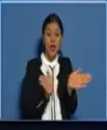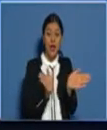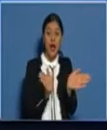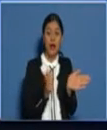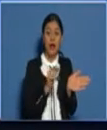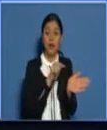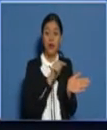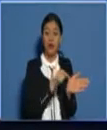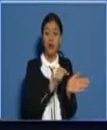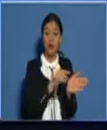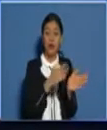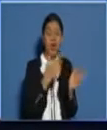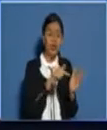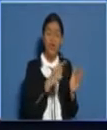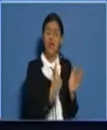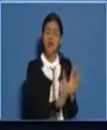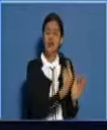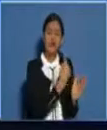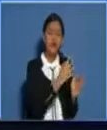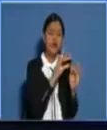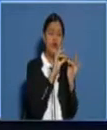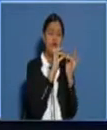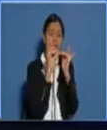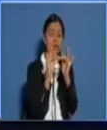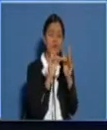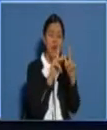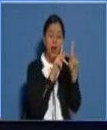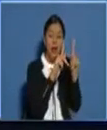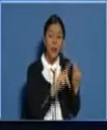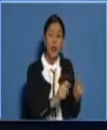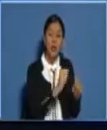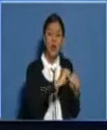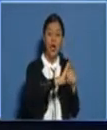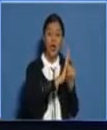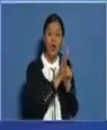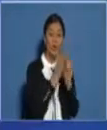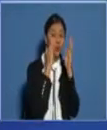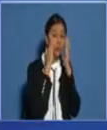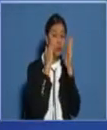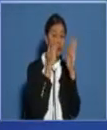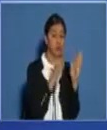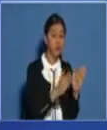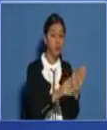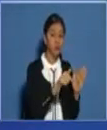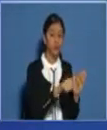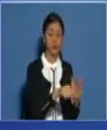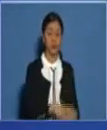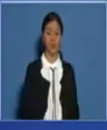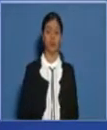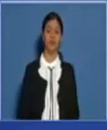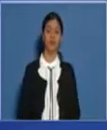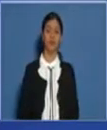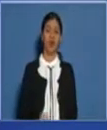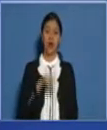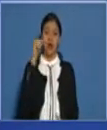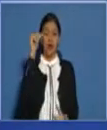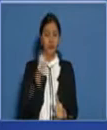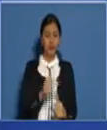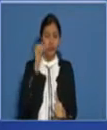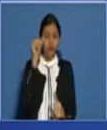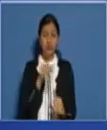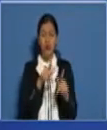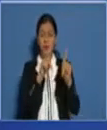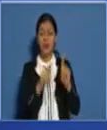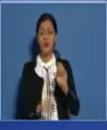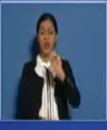Complejo convertido solamente para pacientes con COVID-19. Se le recuerda a la ciudadanía que este sábado